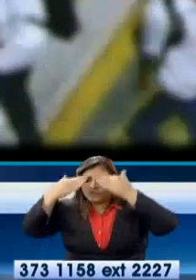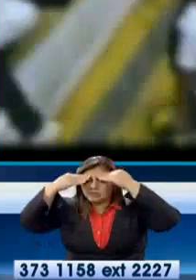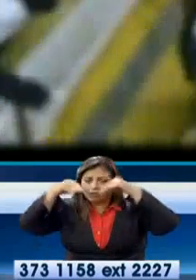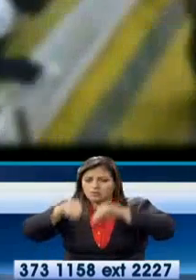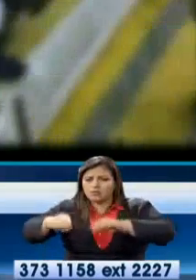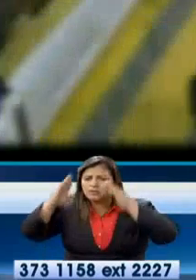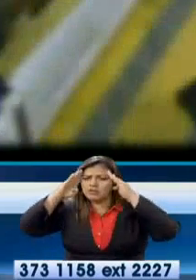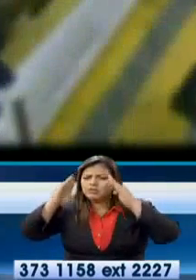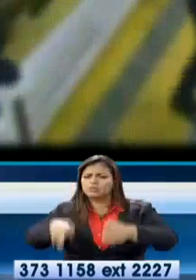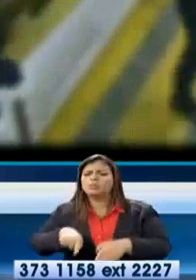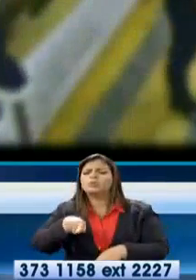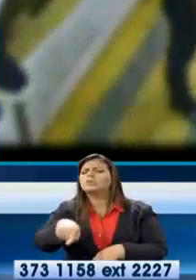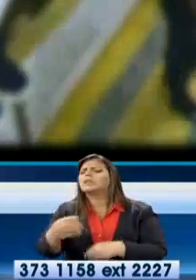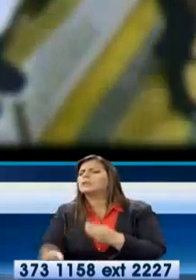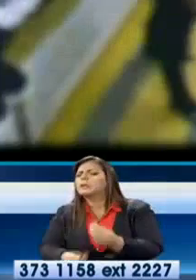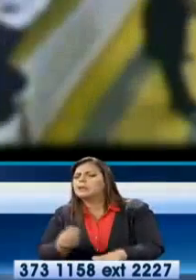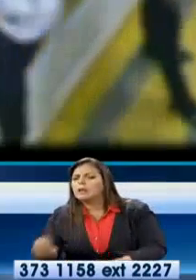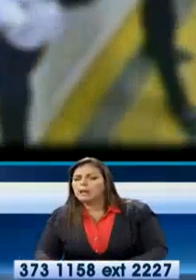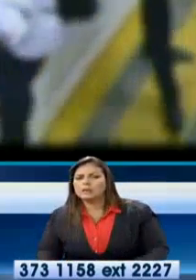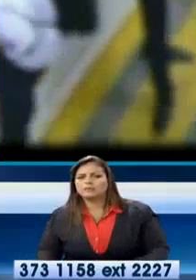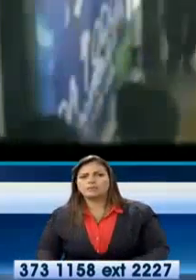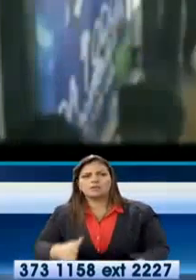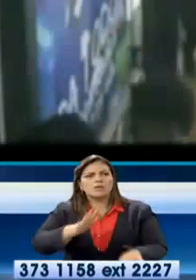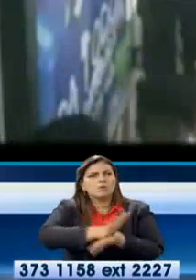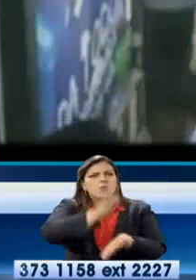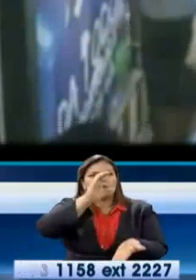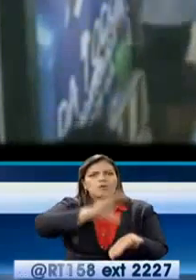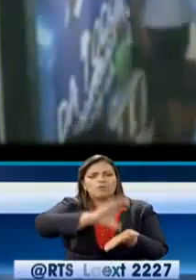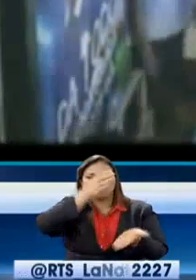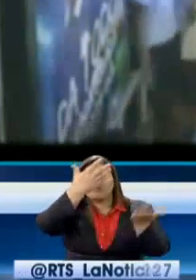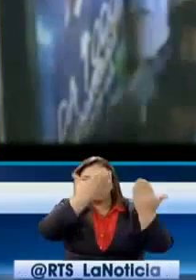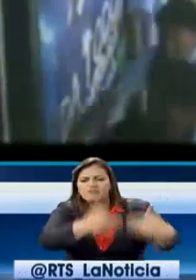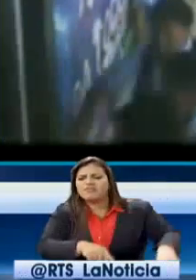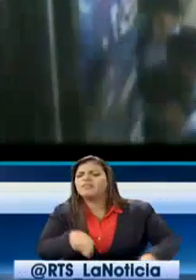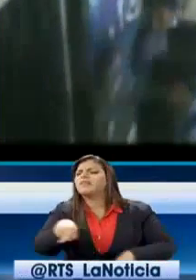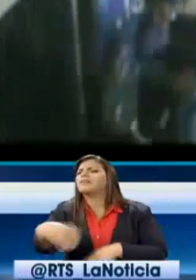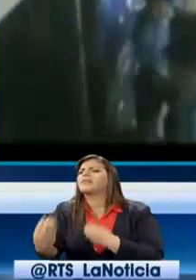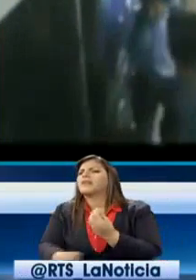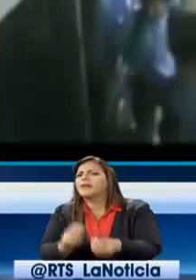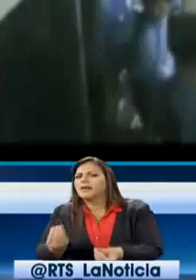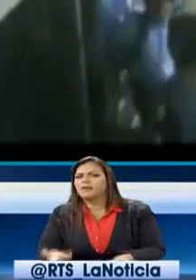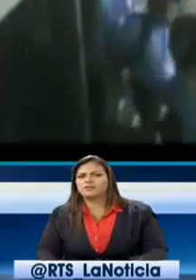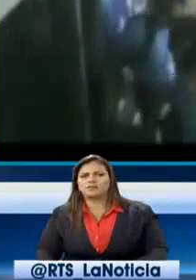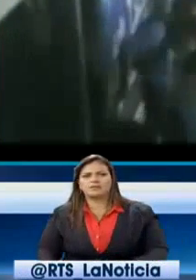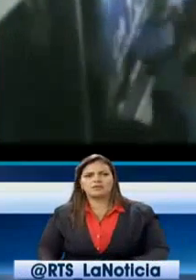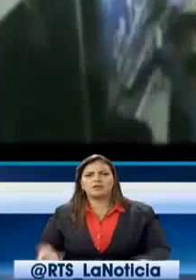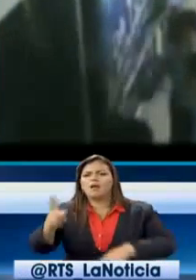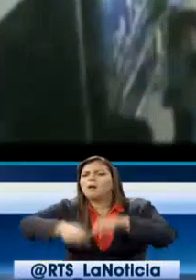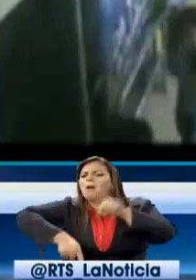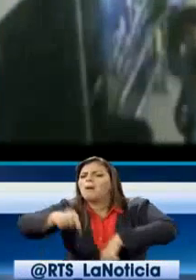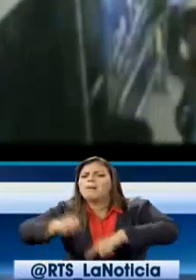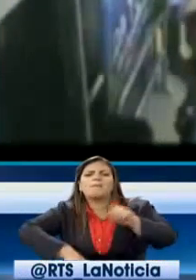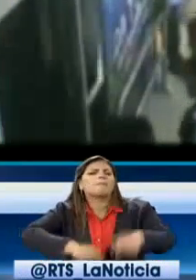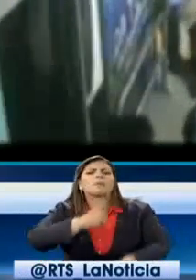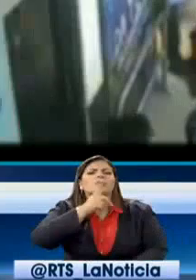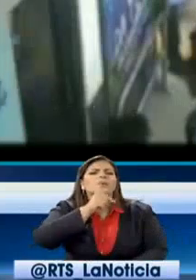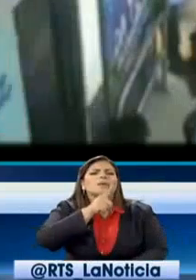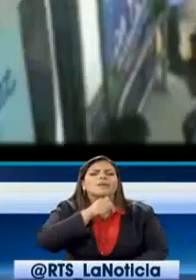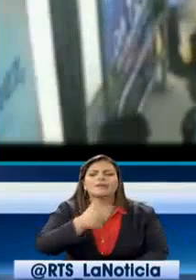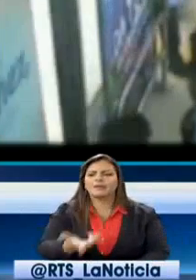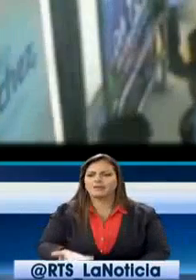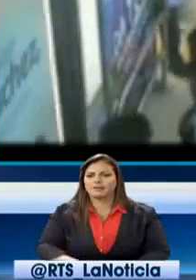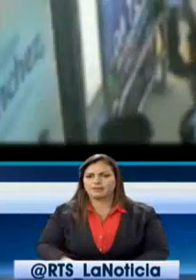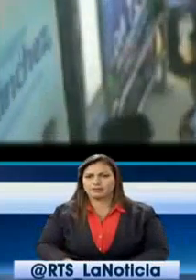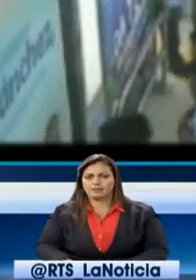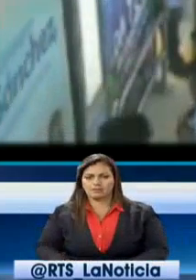sus amistades? ¿Qué hacen luego de que cuando salen del colegio? Recordemos que no todos los padres tienen para pagar expreso